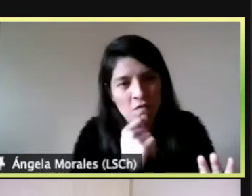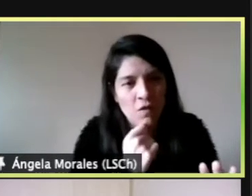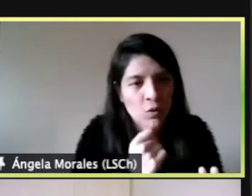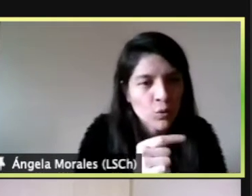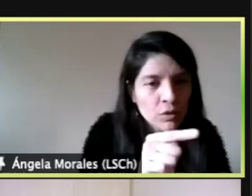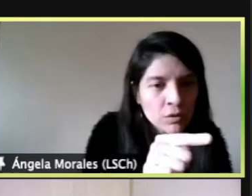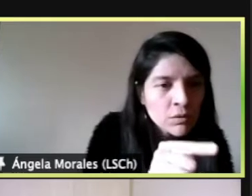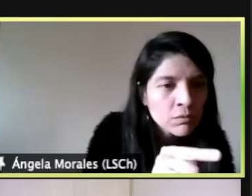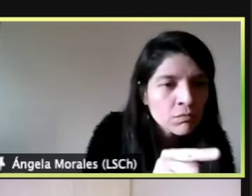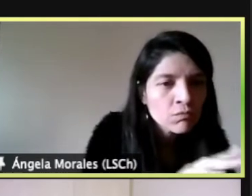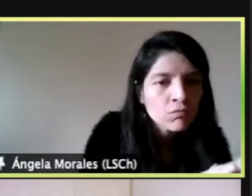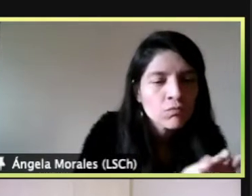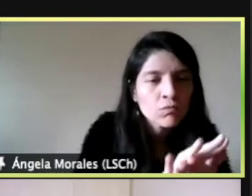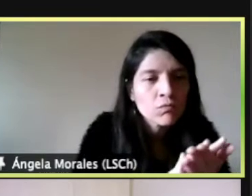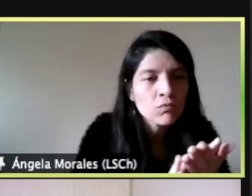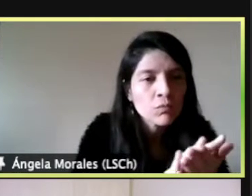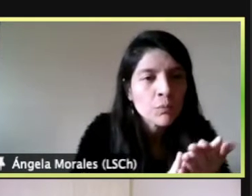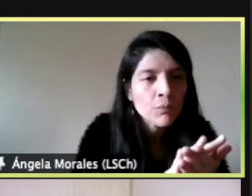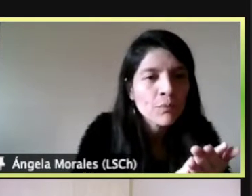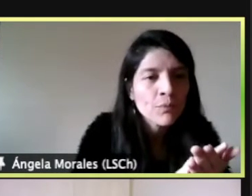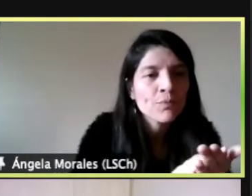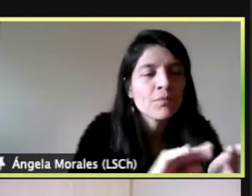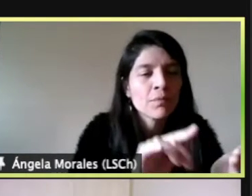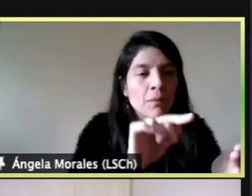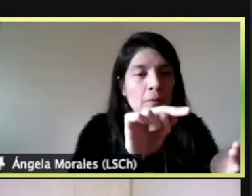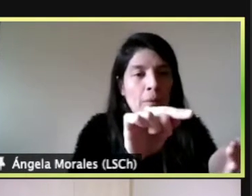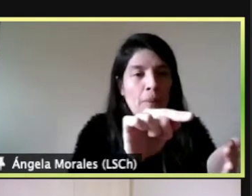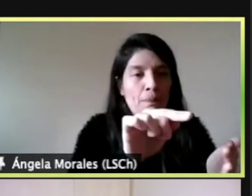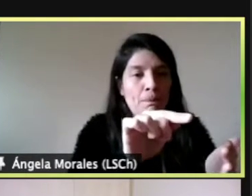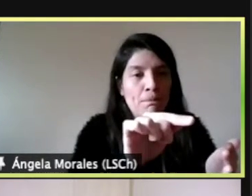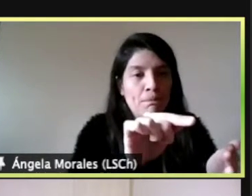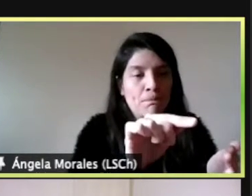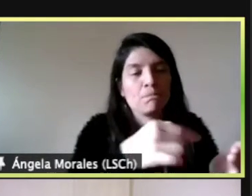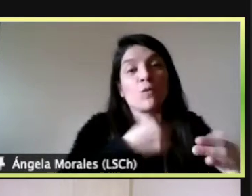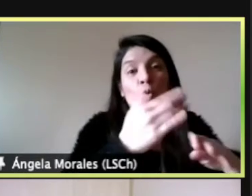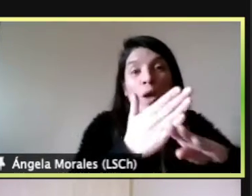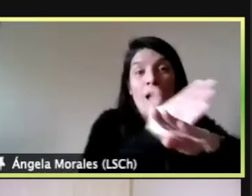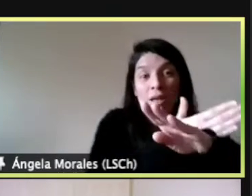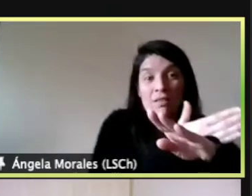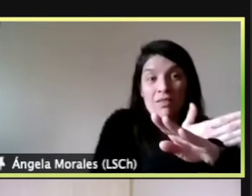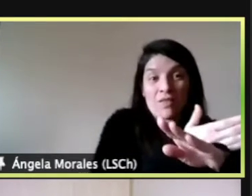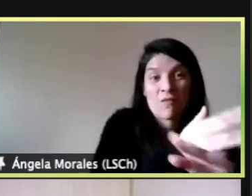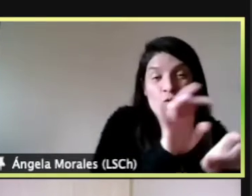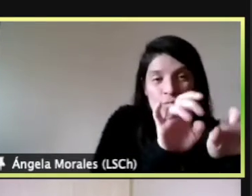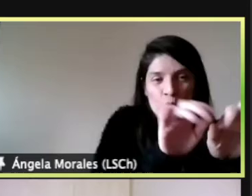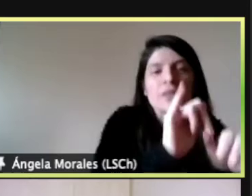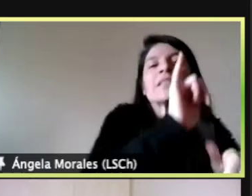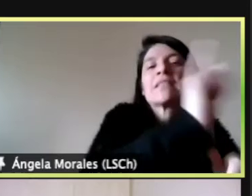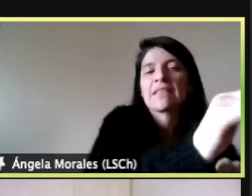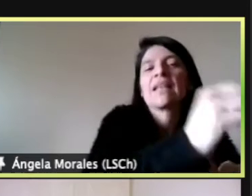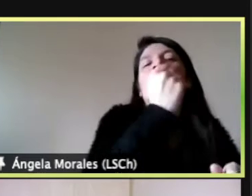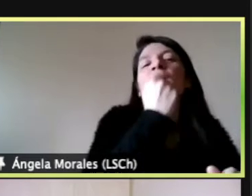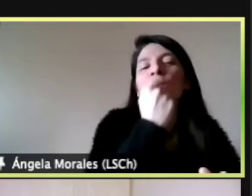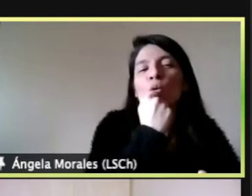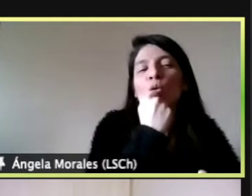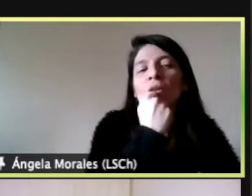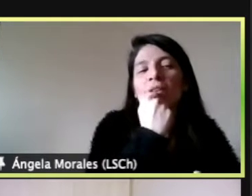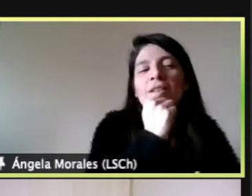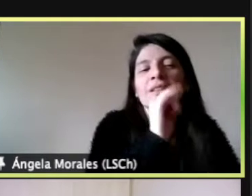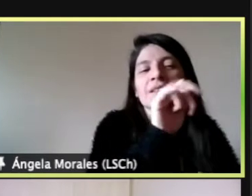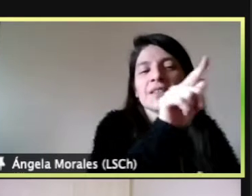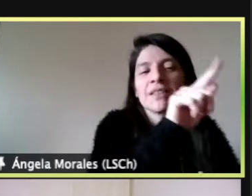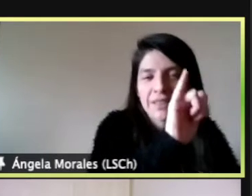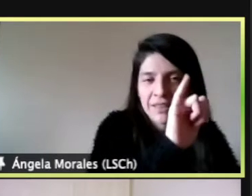antes si error, se ejecuta acá, la fórmula